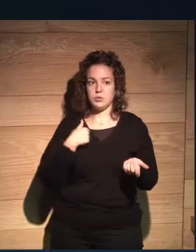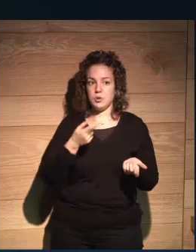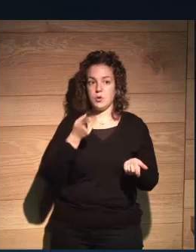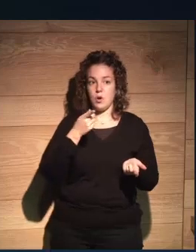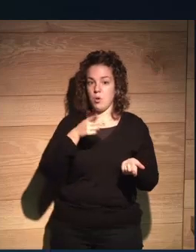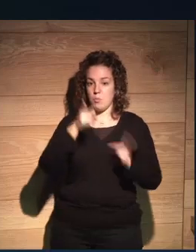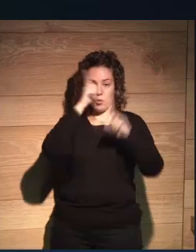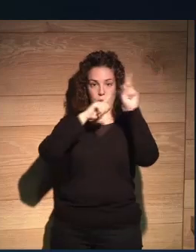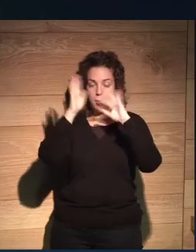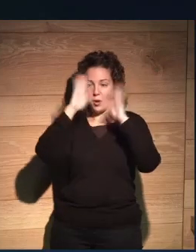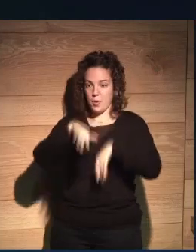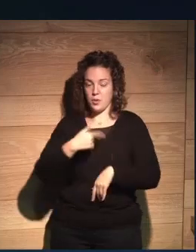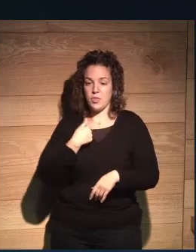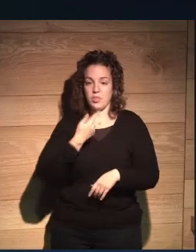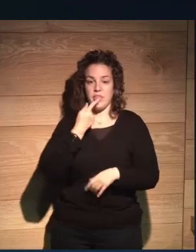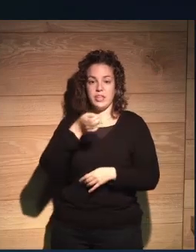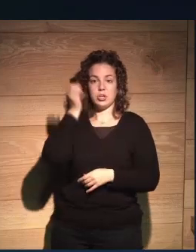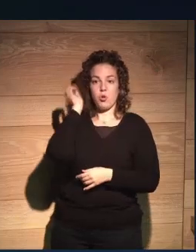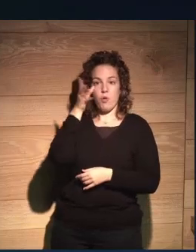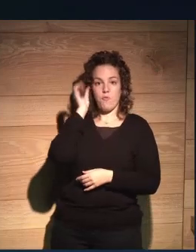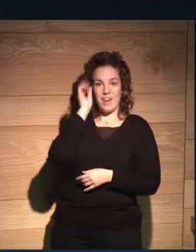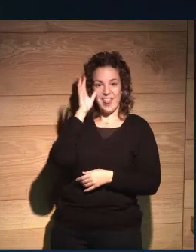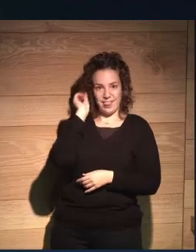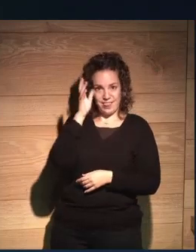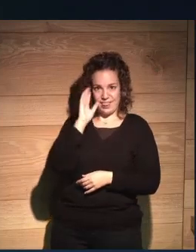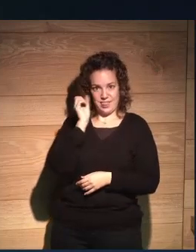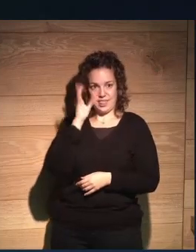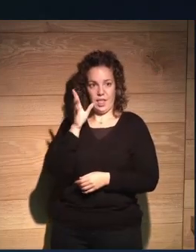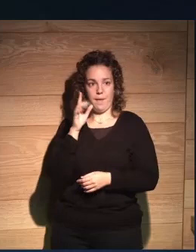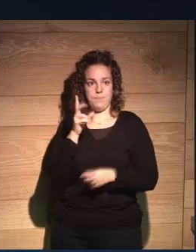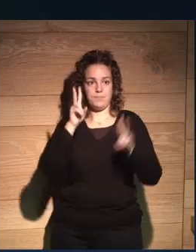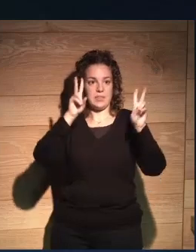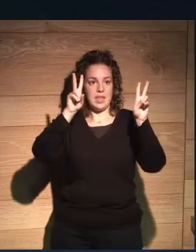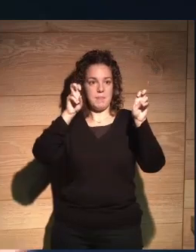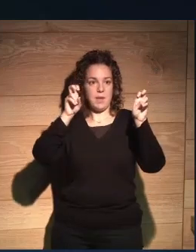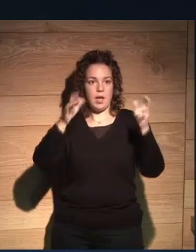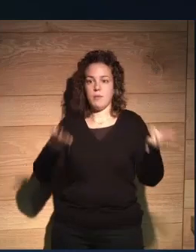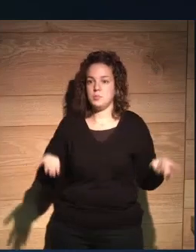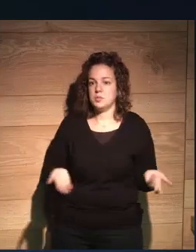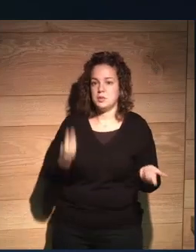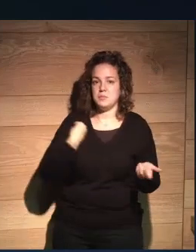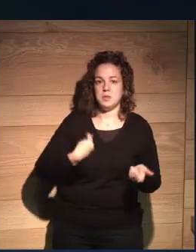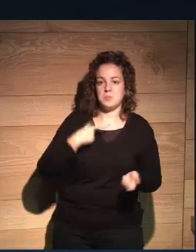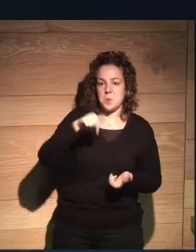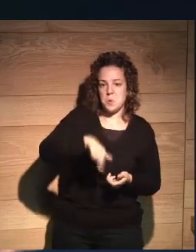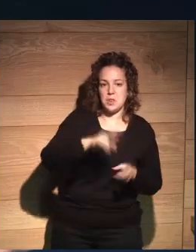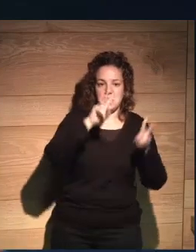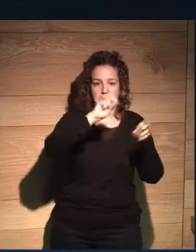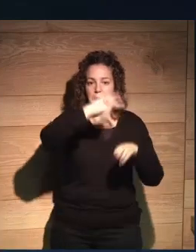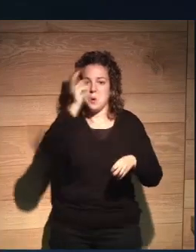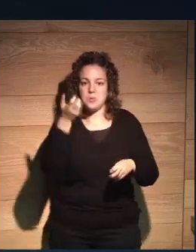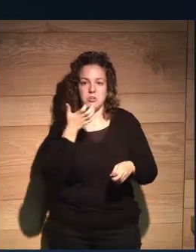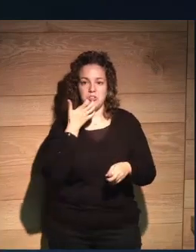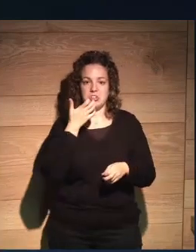tengo ningún reparo a dar una conferencia sobre, pues si igual que la estamos dando de otro tema,